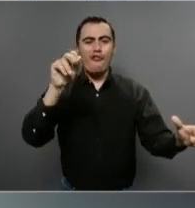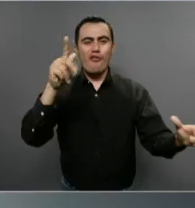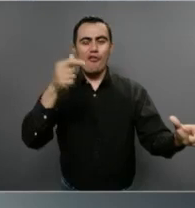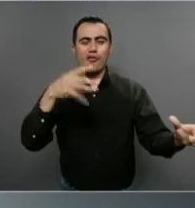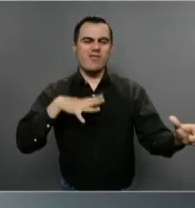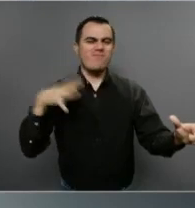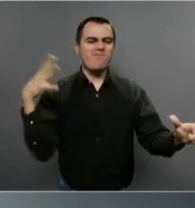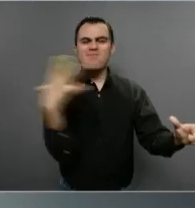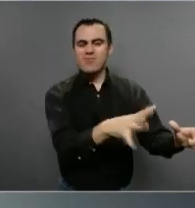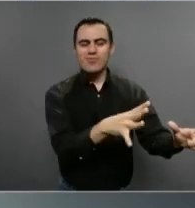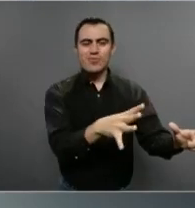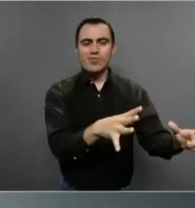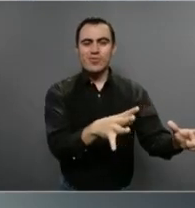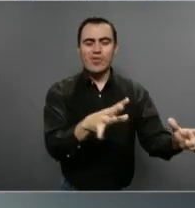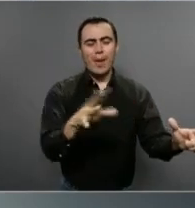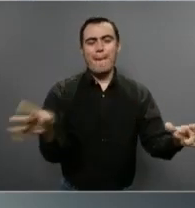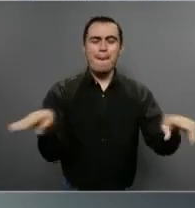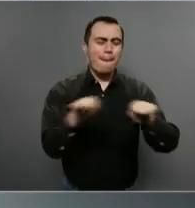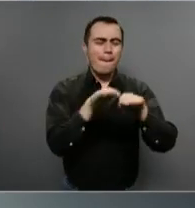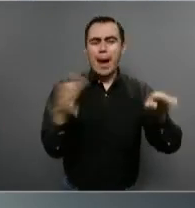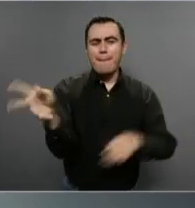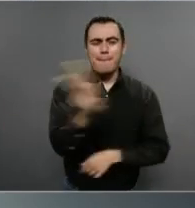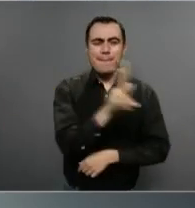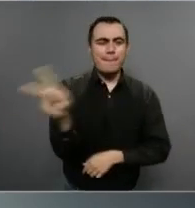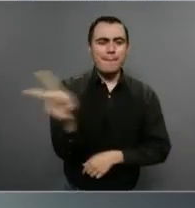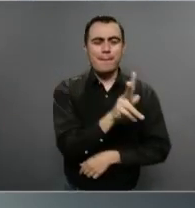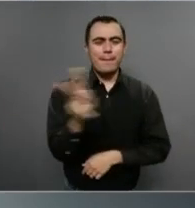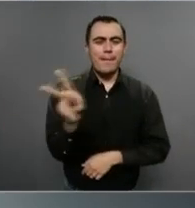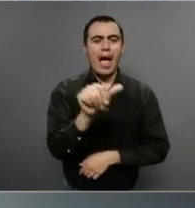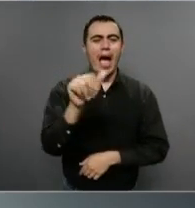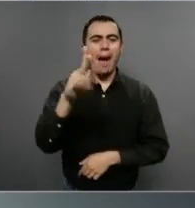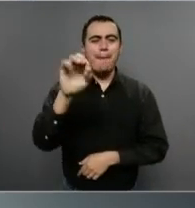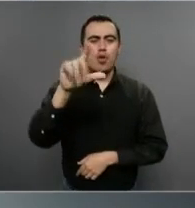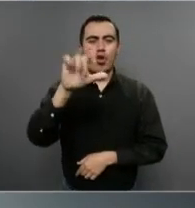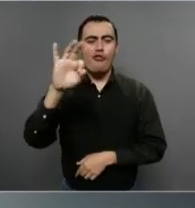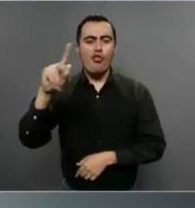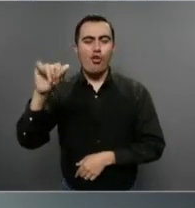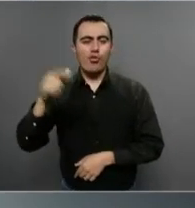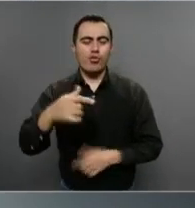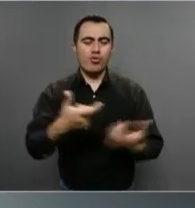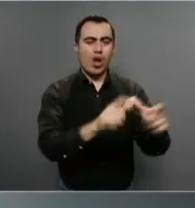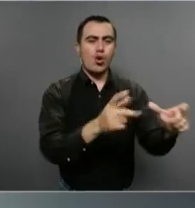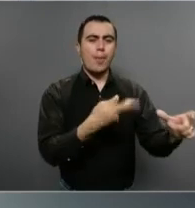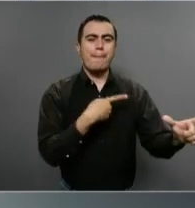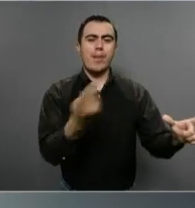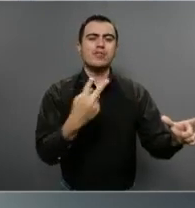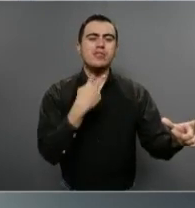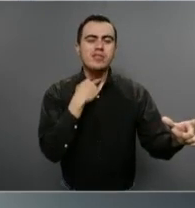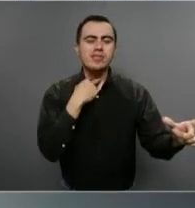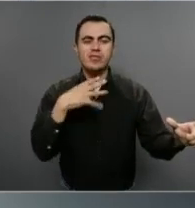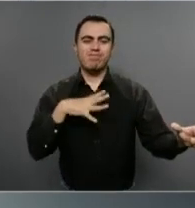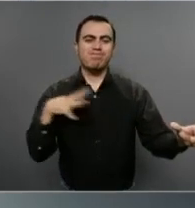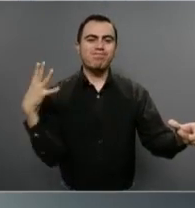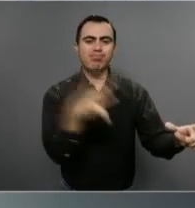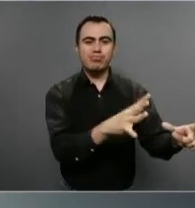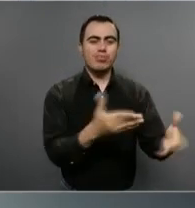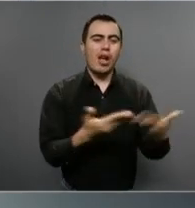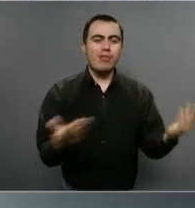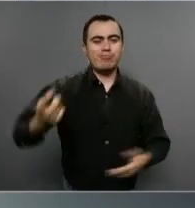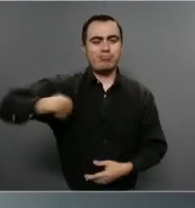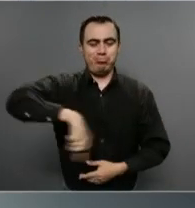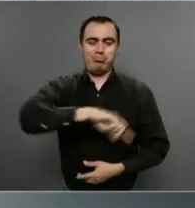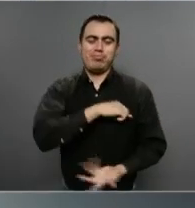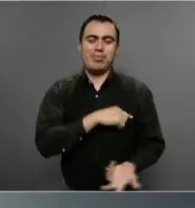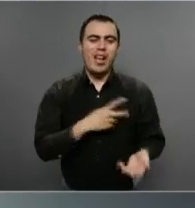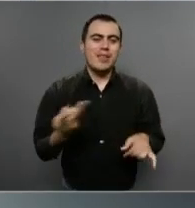sexual. La aporofobia es un poco el mismo concepto. Y todos y todas hemos discriminado a la gente por ser pobre en algún momento,